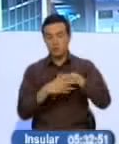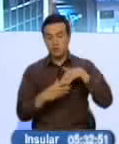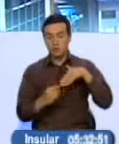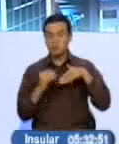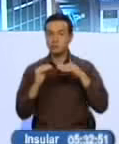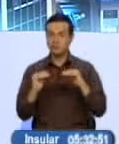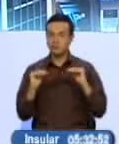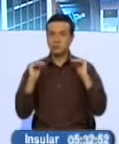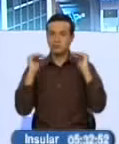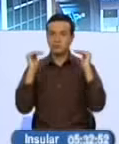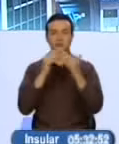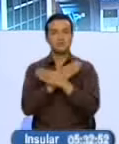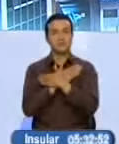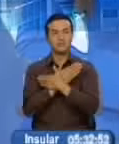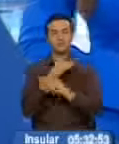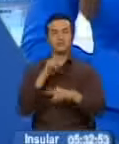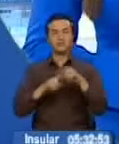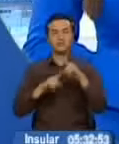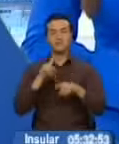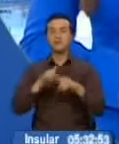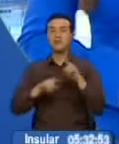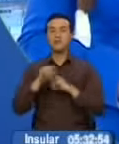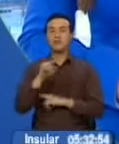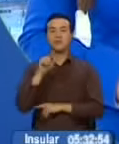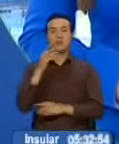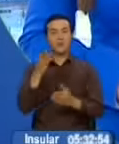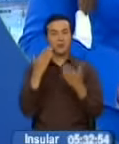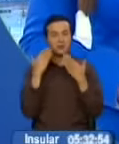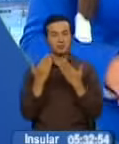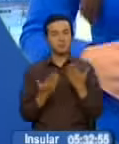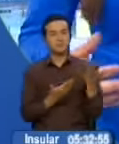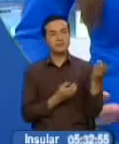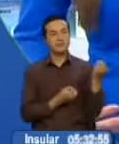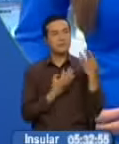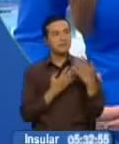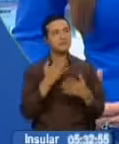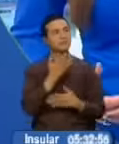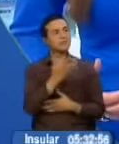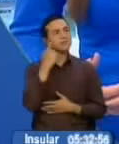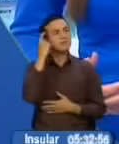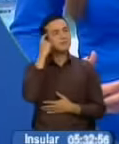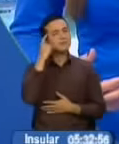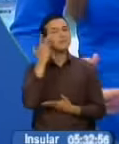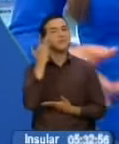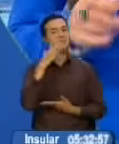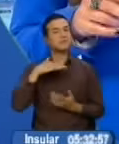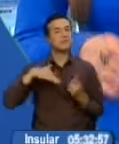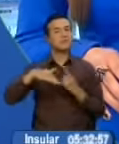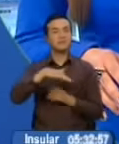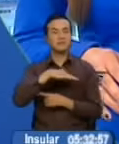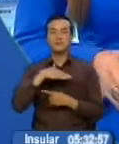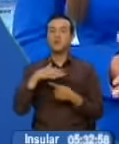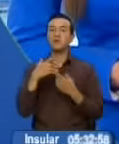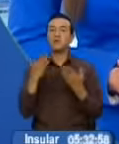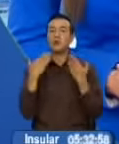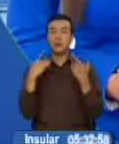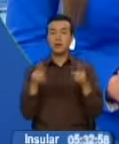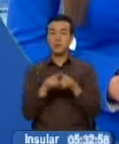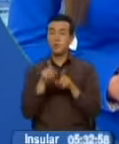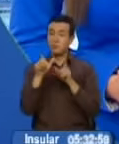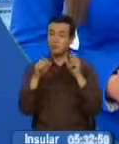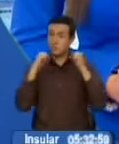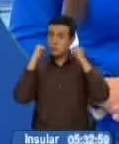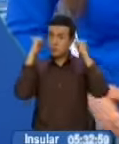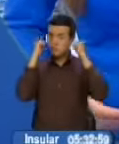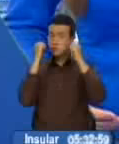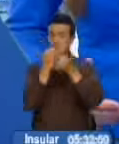región. Vamos a saludar también con nuestro compañero Abraham Verduga para que nos comente cuál es la expectativa también que se vive en Guayaquil, donde también supongo que hay hinchas de